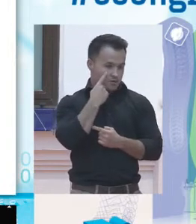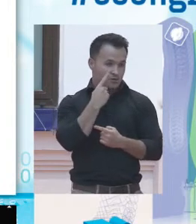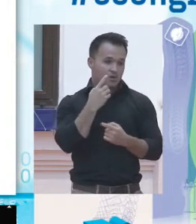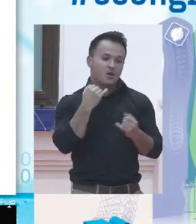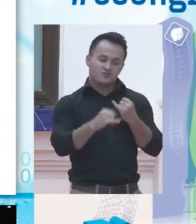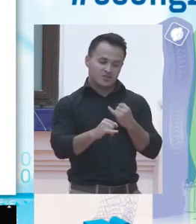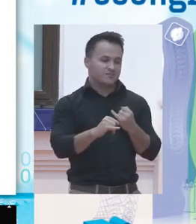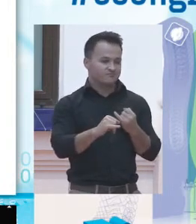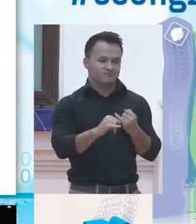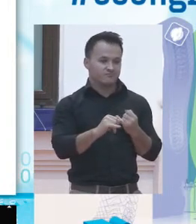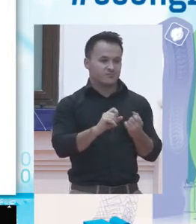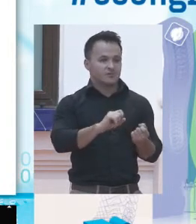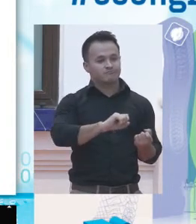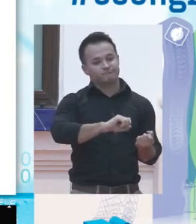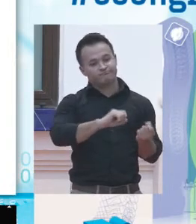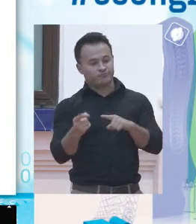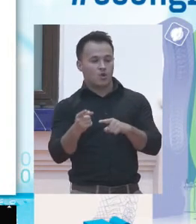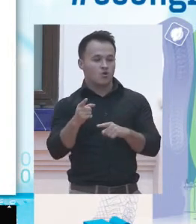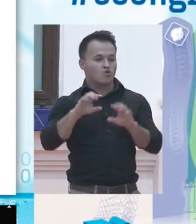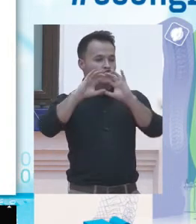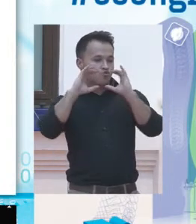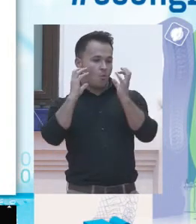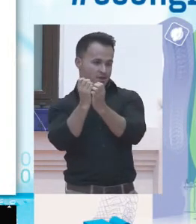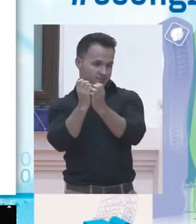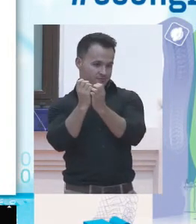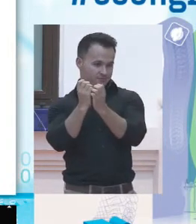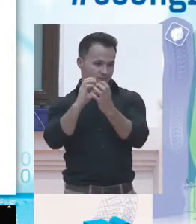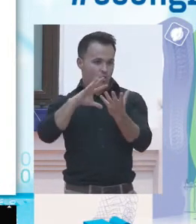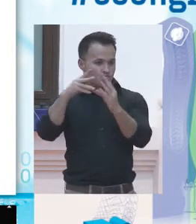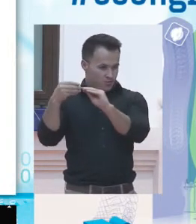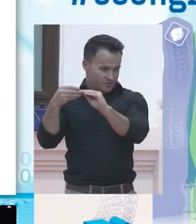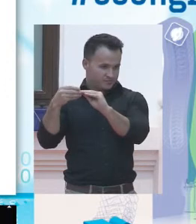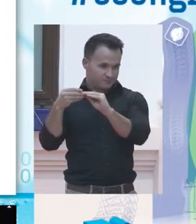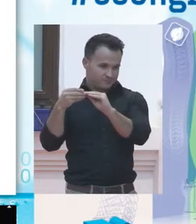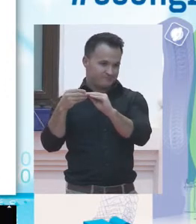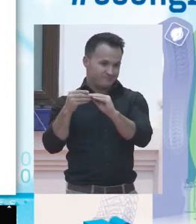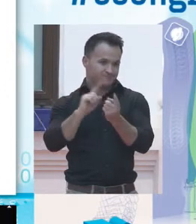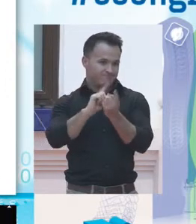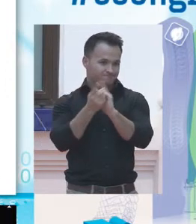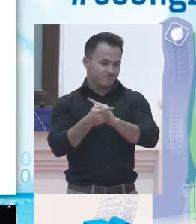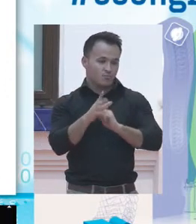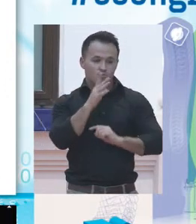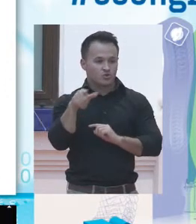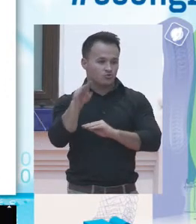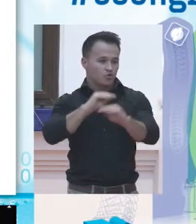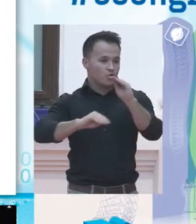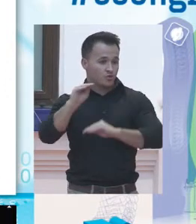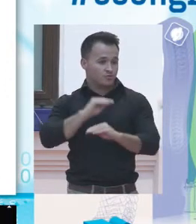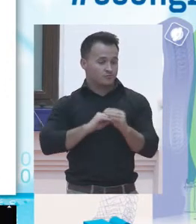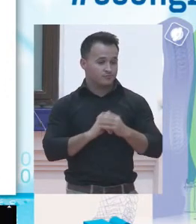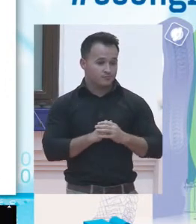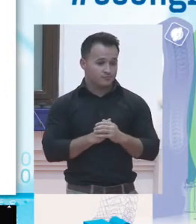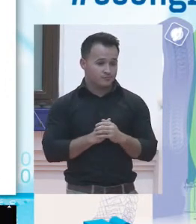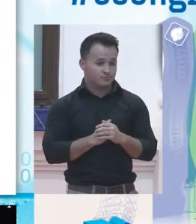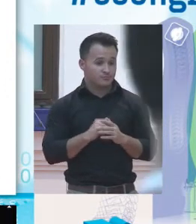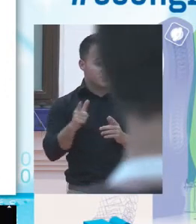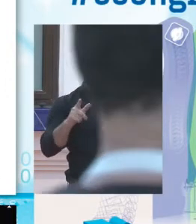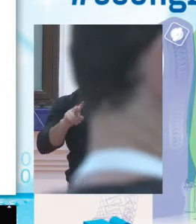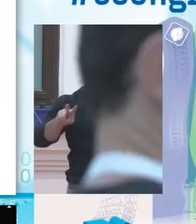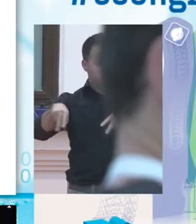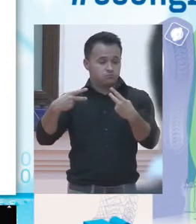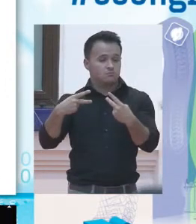pasarnos y migrar a la nube, que es lo que realmente nos ha dado una solución al problema que teníamos. Esto no solamente nos